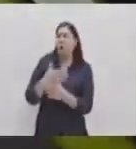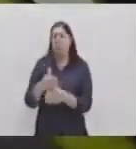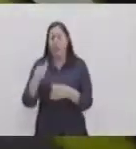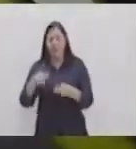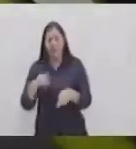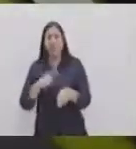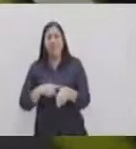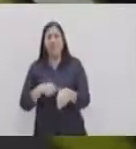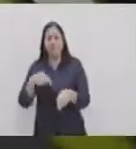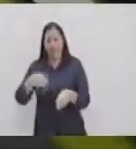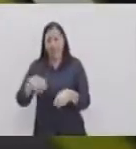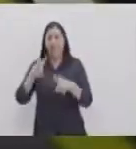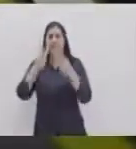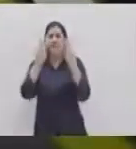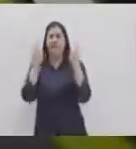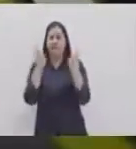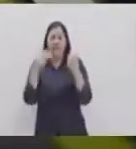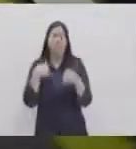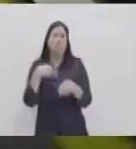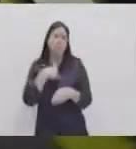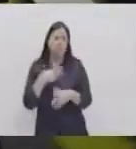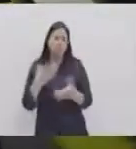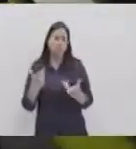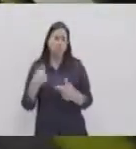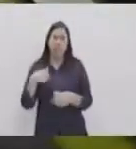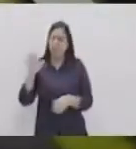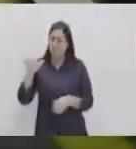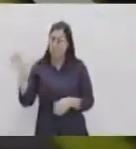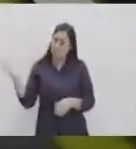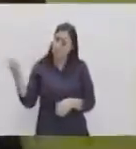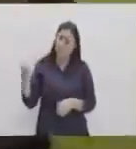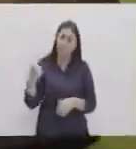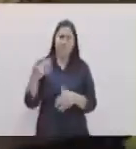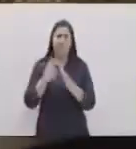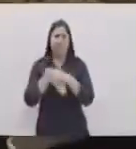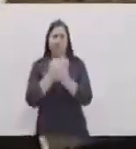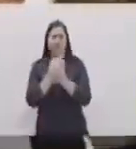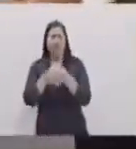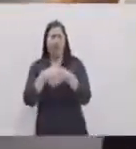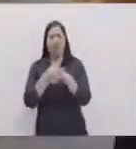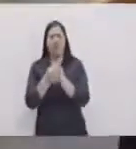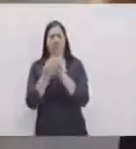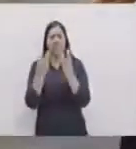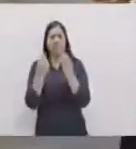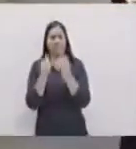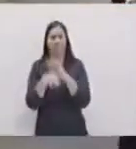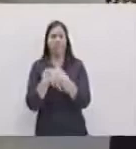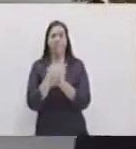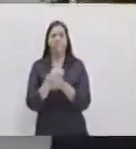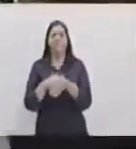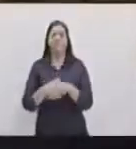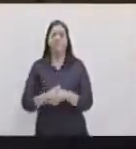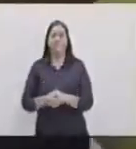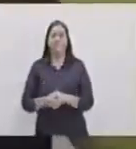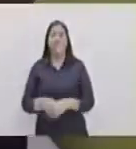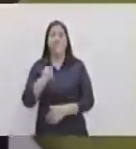compartido este tiempo y este tema con nosotros. Yo la voy a invitar a que nos desinfectemos las manos.